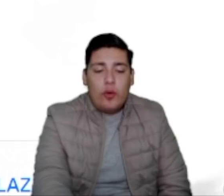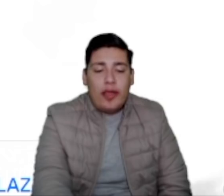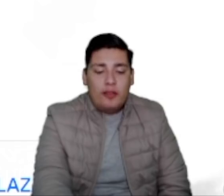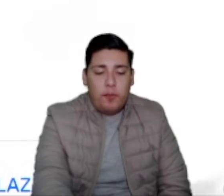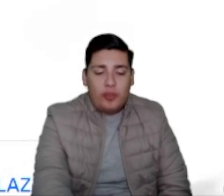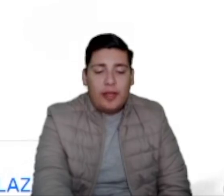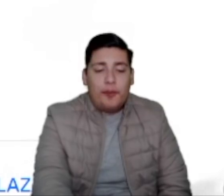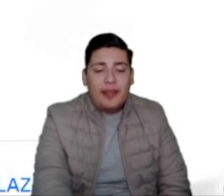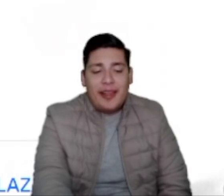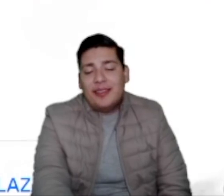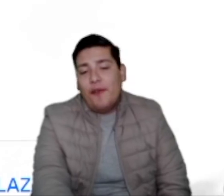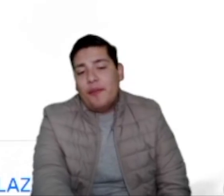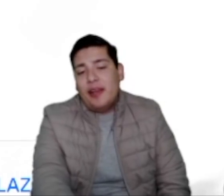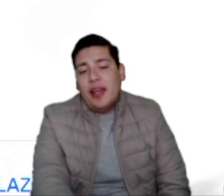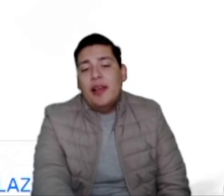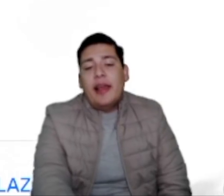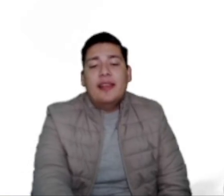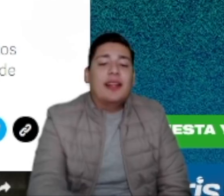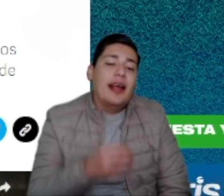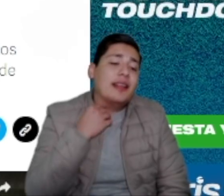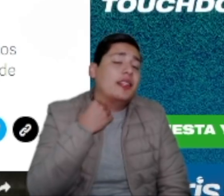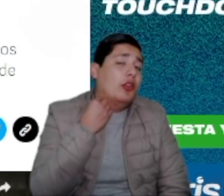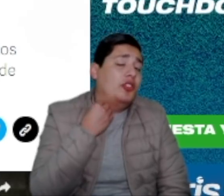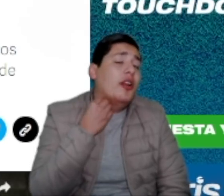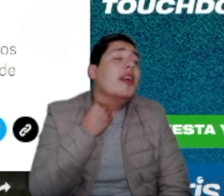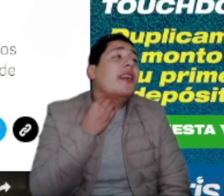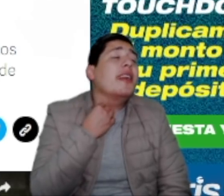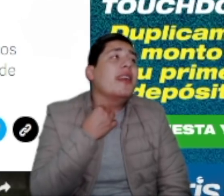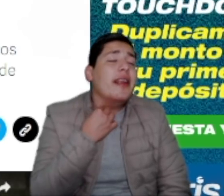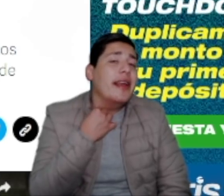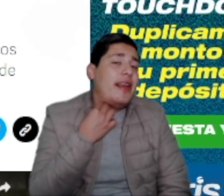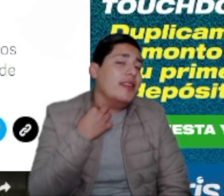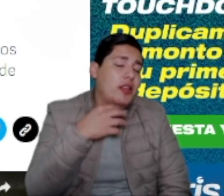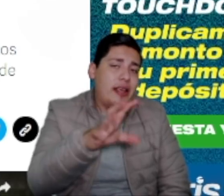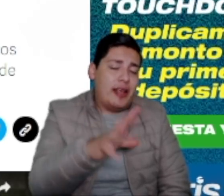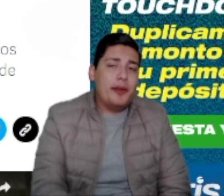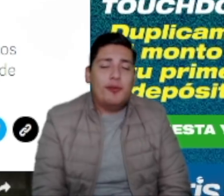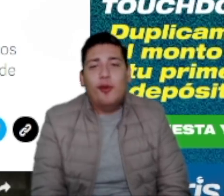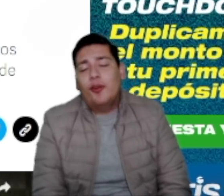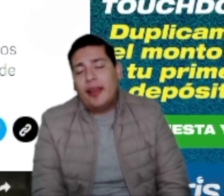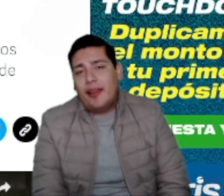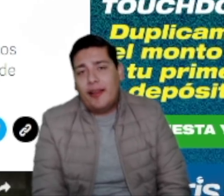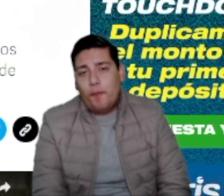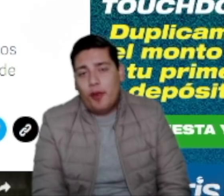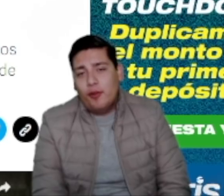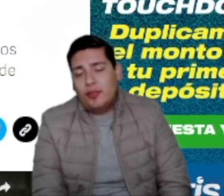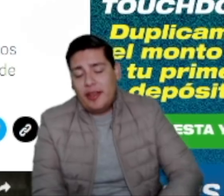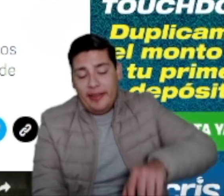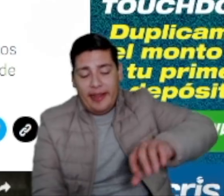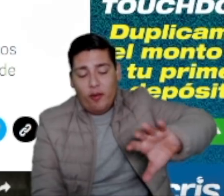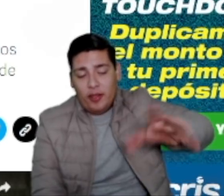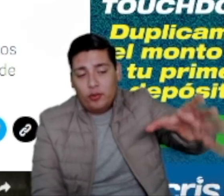su esposa. Pues ahí está, familia, esta situación, y este capítulo lo